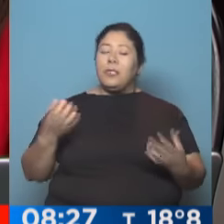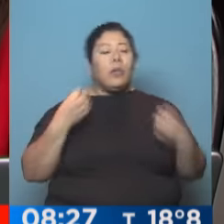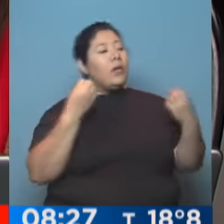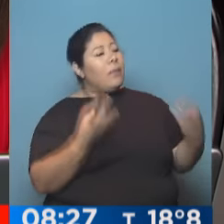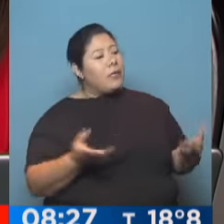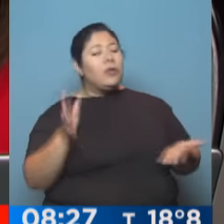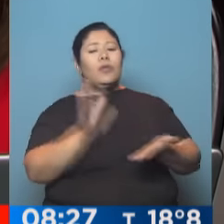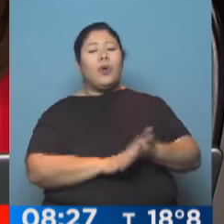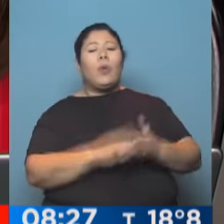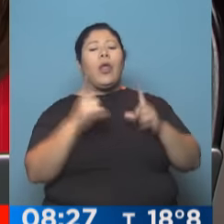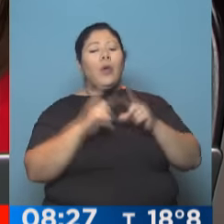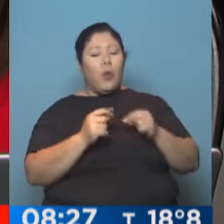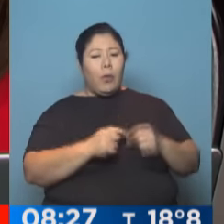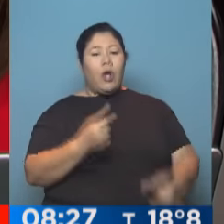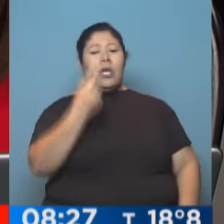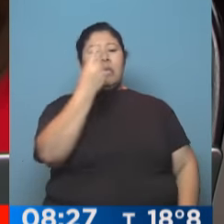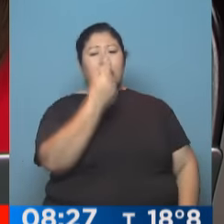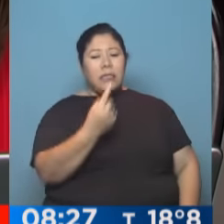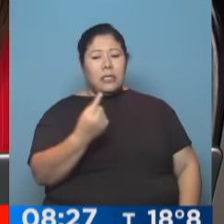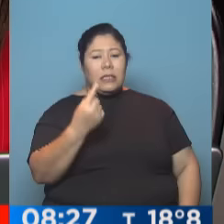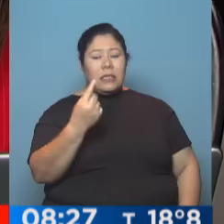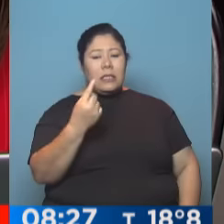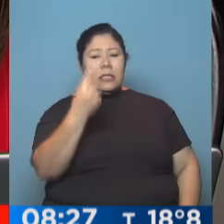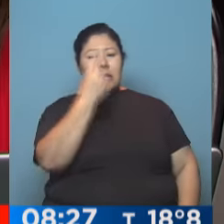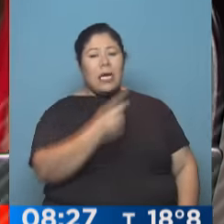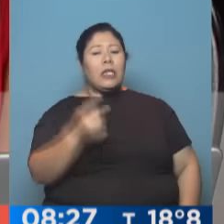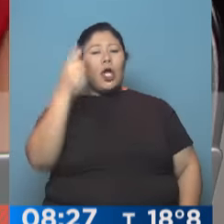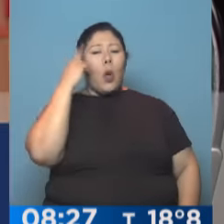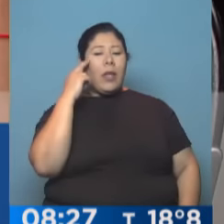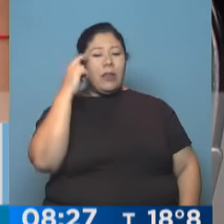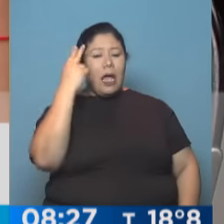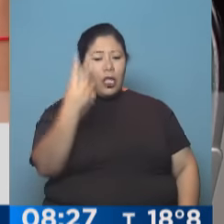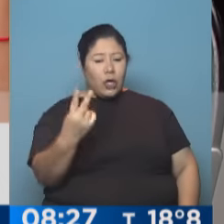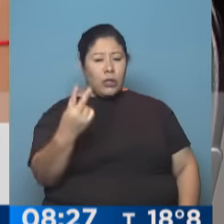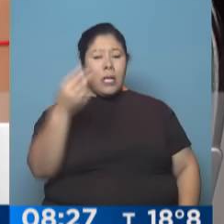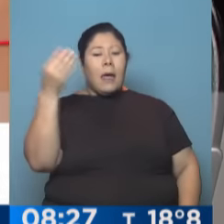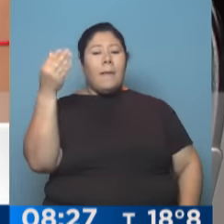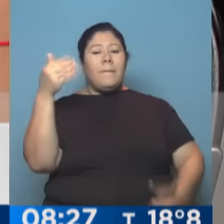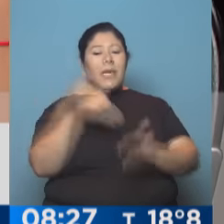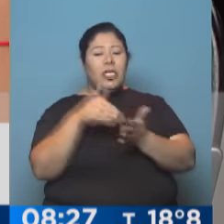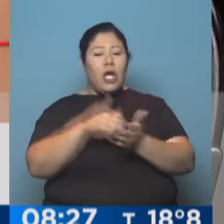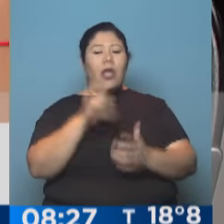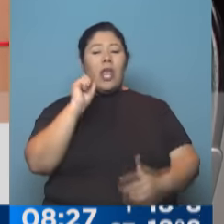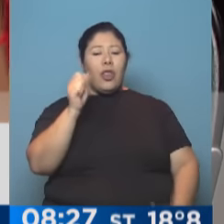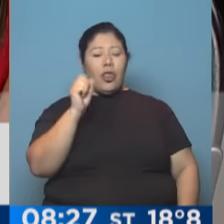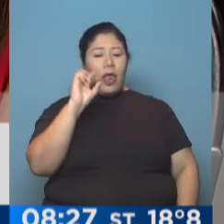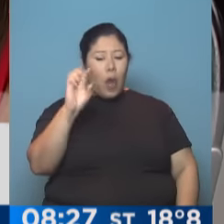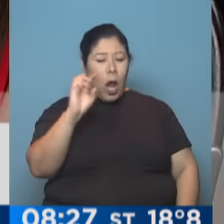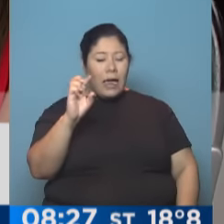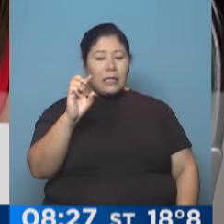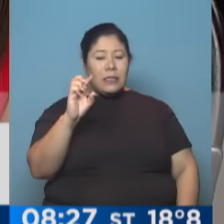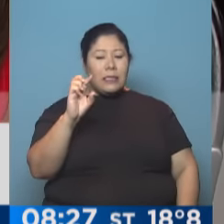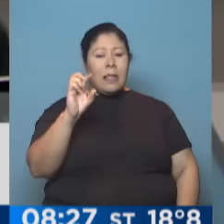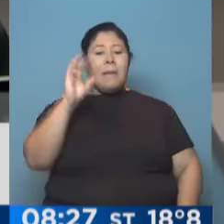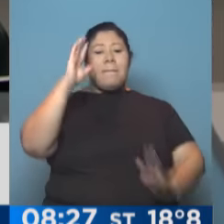ese número hablamos de 192 millones de dó casi 70 menos que el año pasado a época cl y lo que se esperaba para